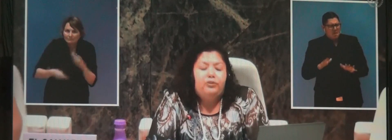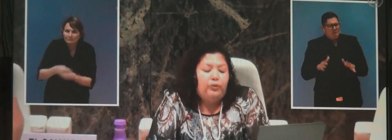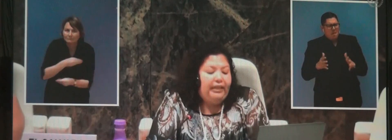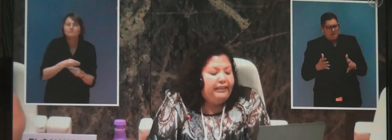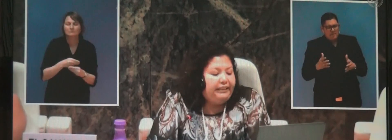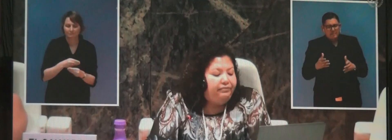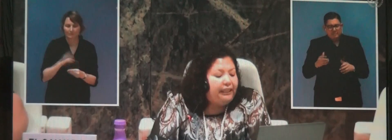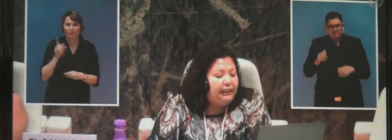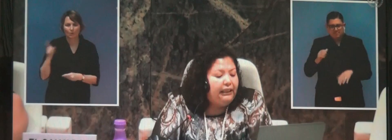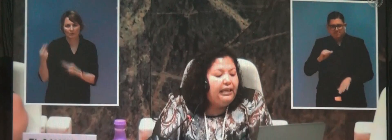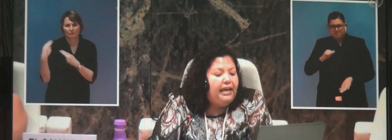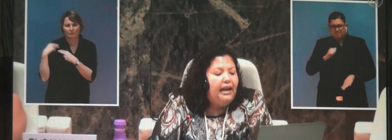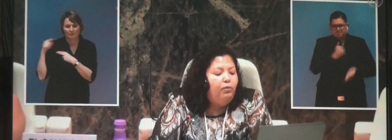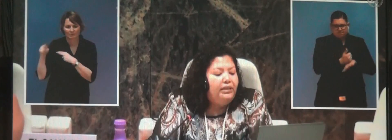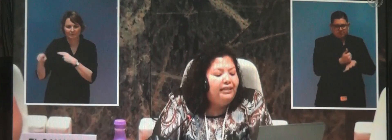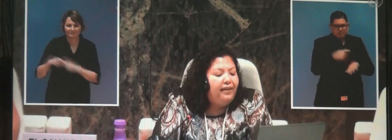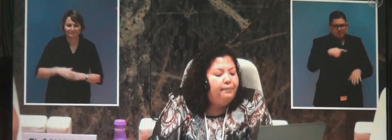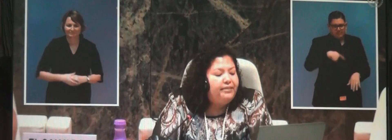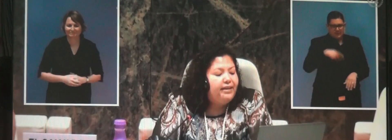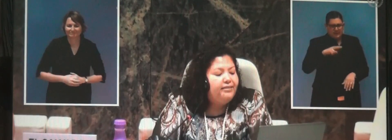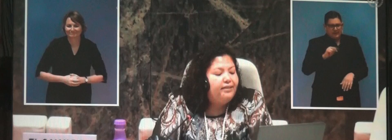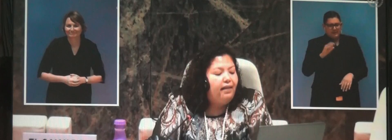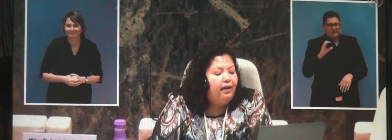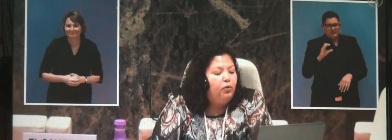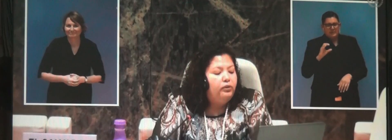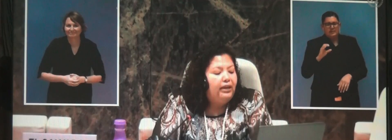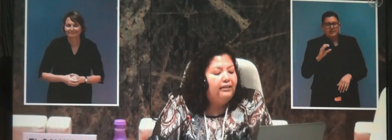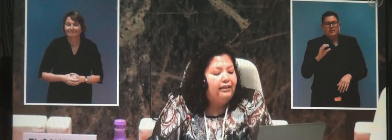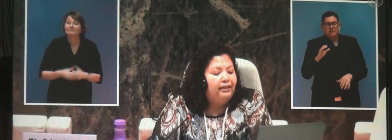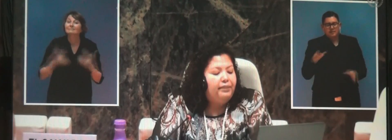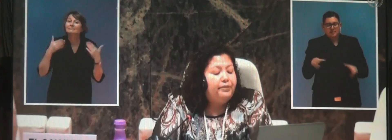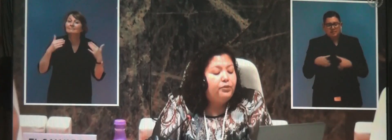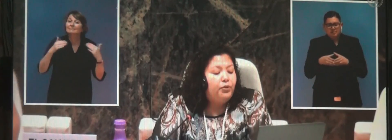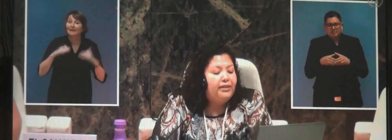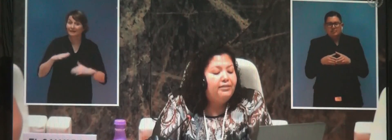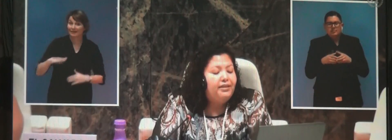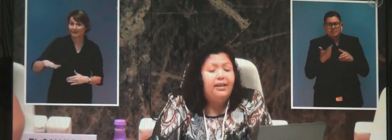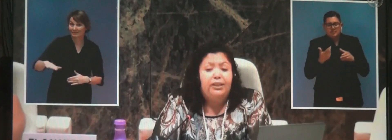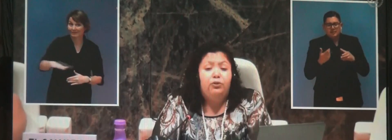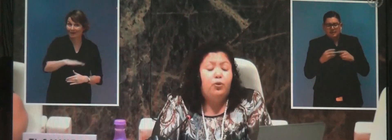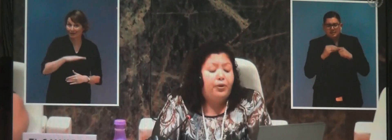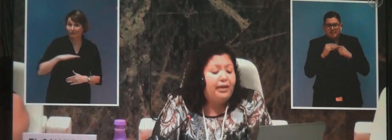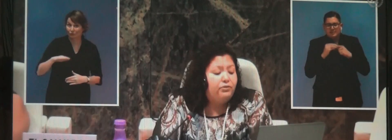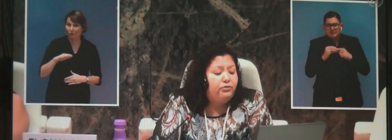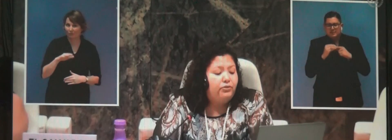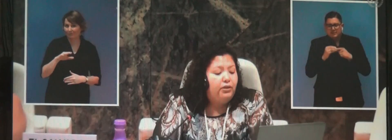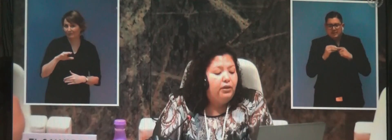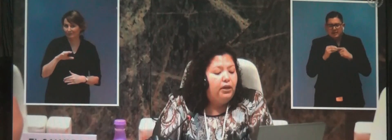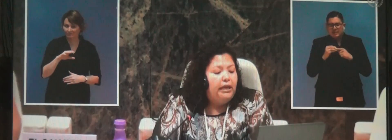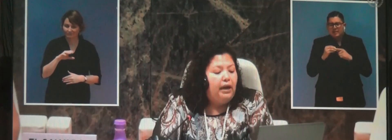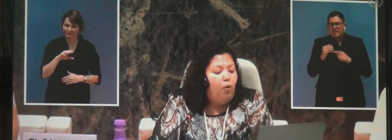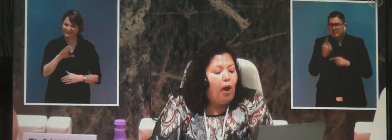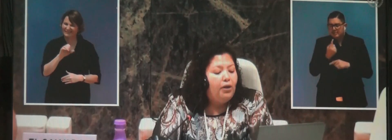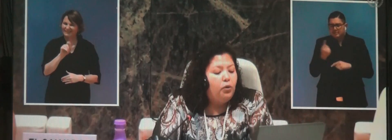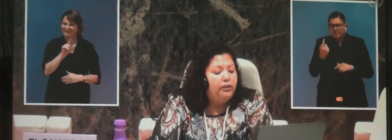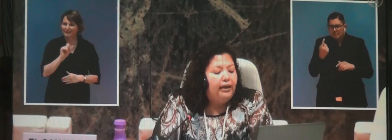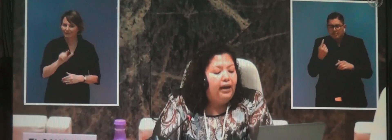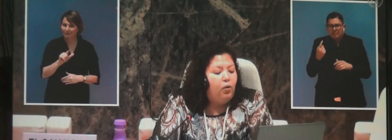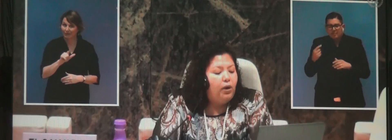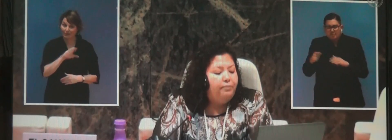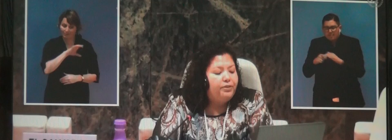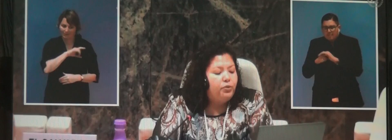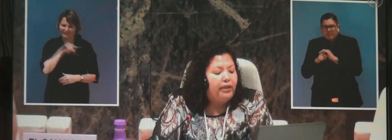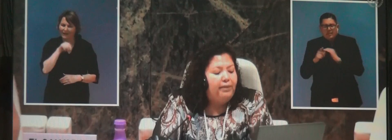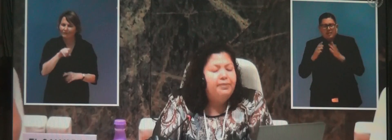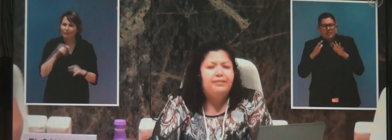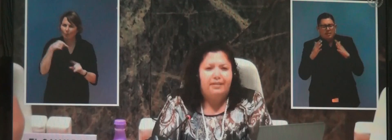Policía Nacional Civil la Unidad Especializada contra la Trata de Personas y Delitos Conexos, la cual contará